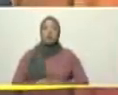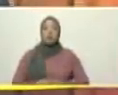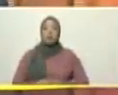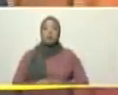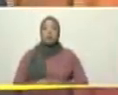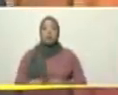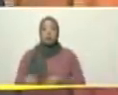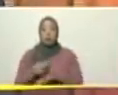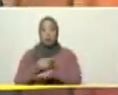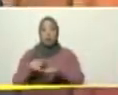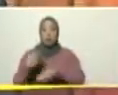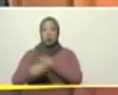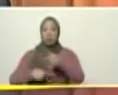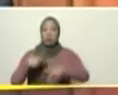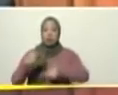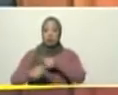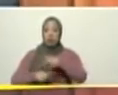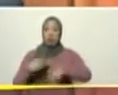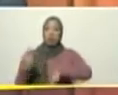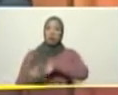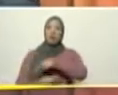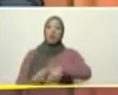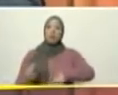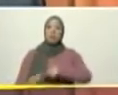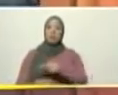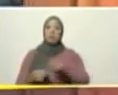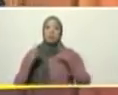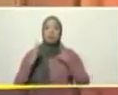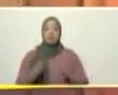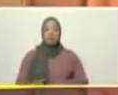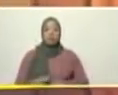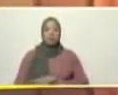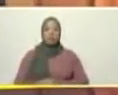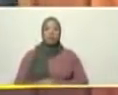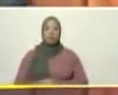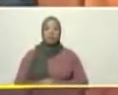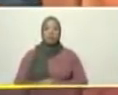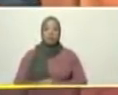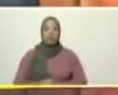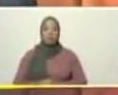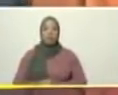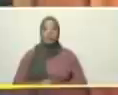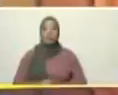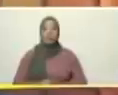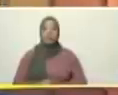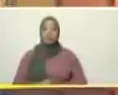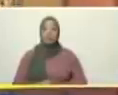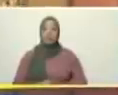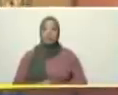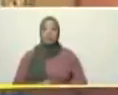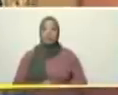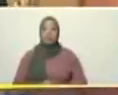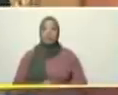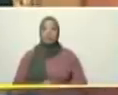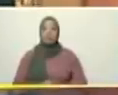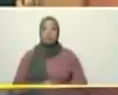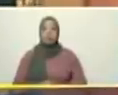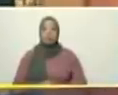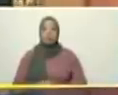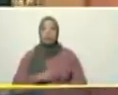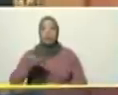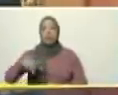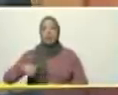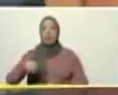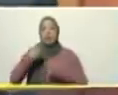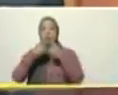del gobierno progresista de Ricardo Lagos. De verdad, no lo teníamos en... Nuestros